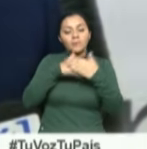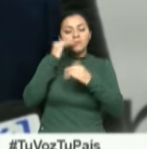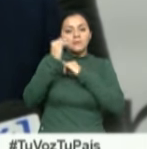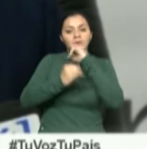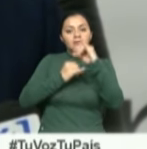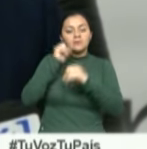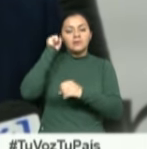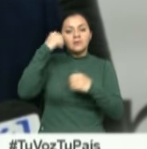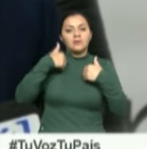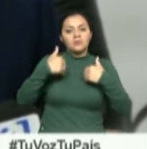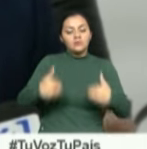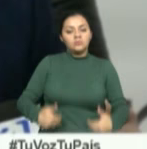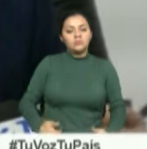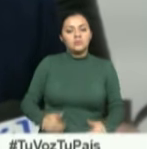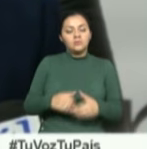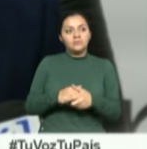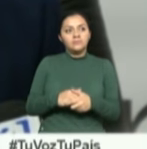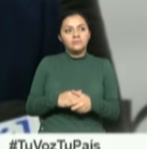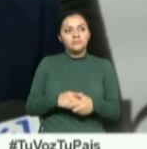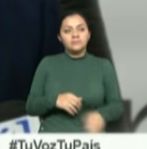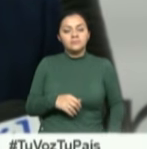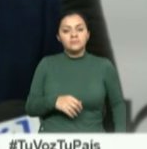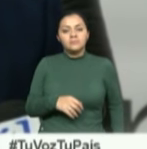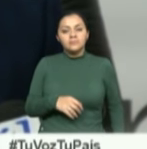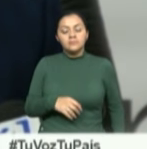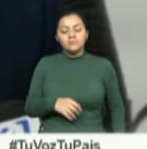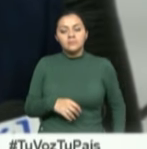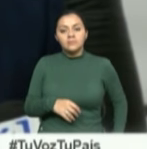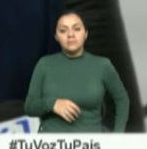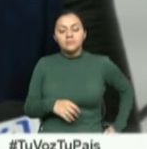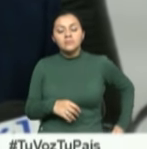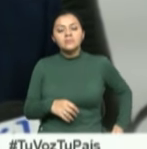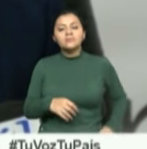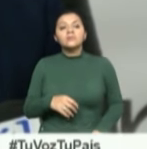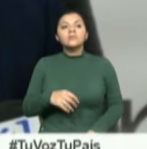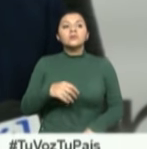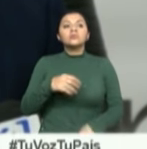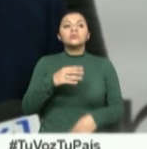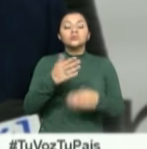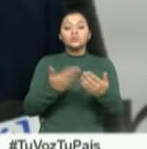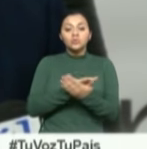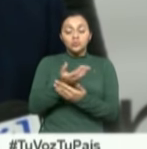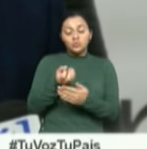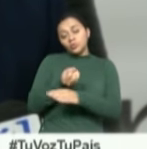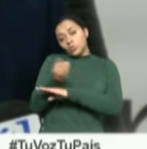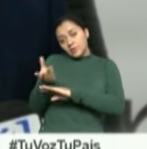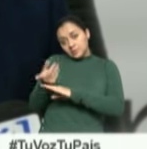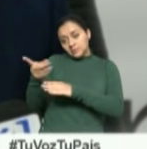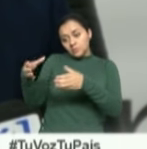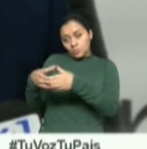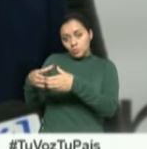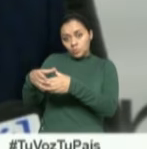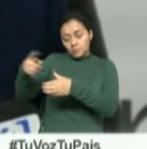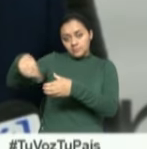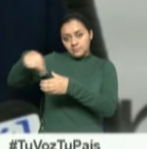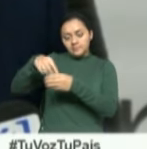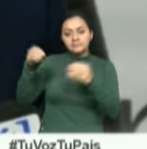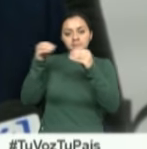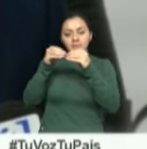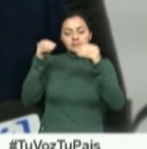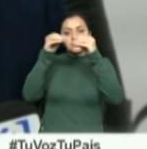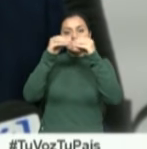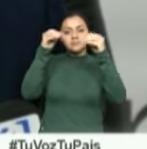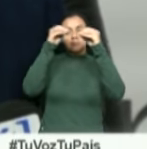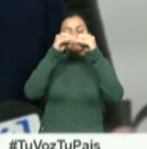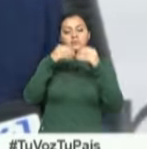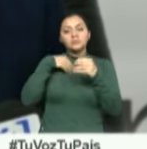derechos humanos. Tercero, se recomienda a la Corporación Acción Ecológica no propender a la emisión